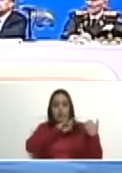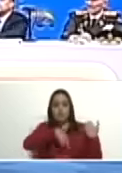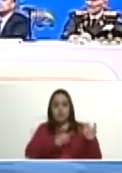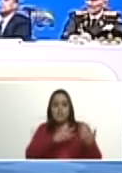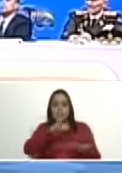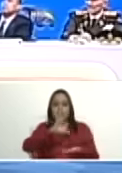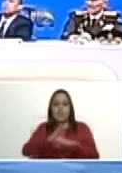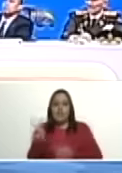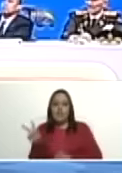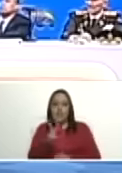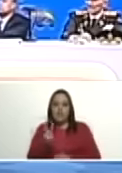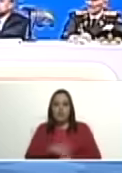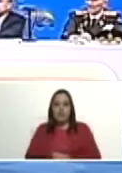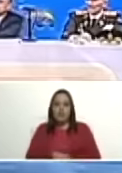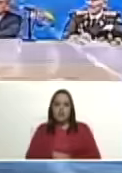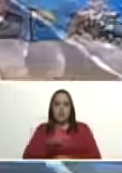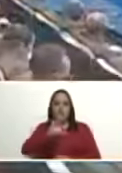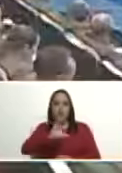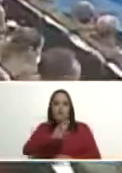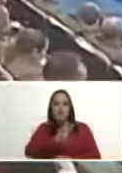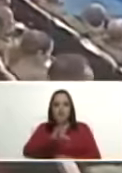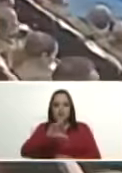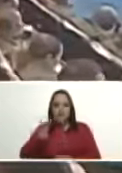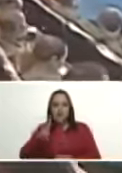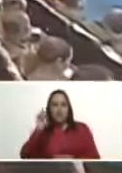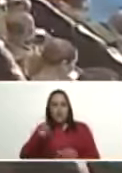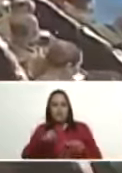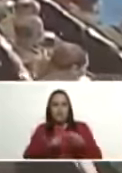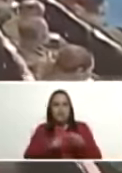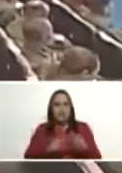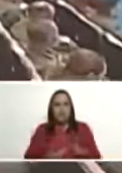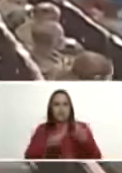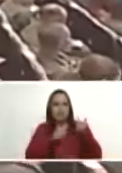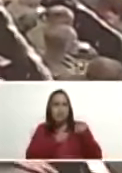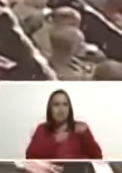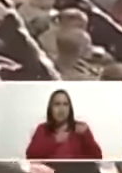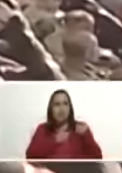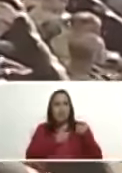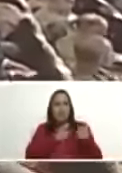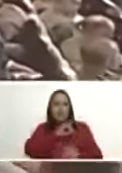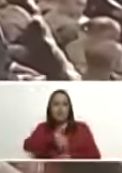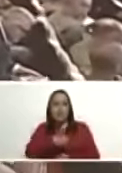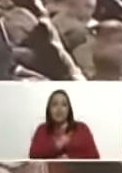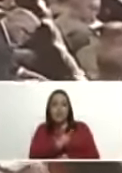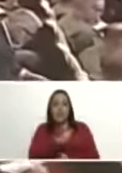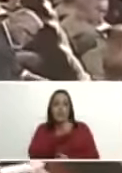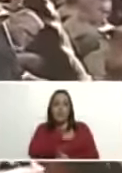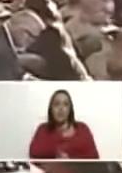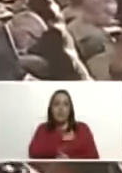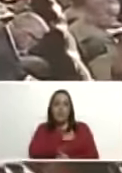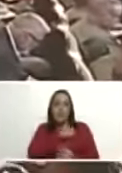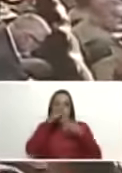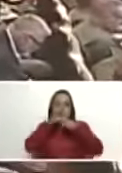el rector de la Universidad Católica Andrés Bella y todos los investigadores y expertos en la materia.